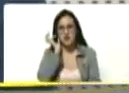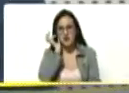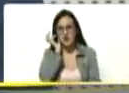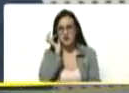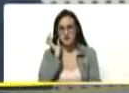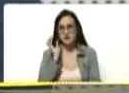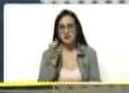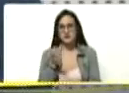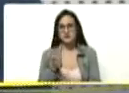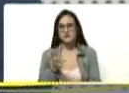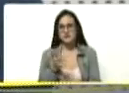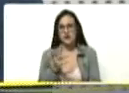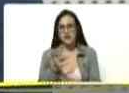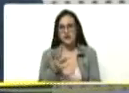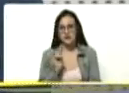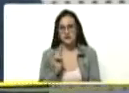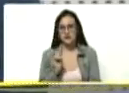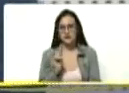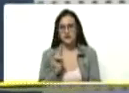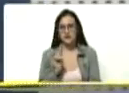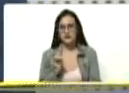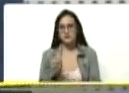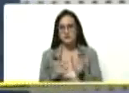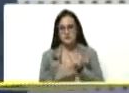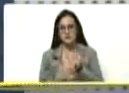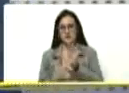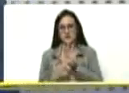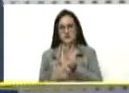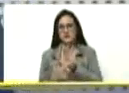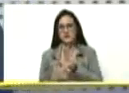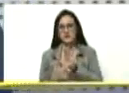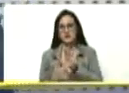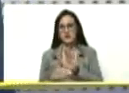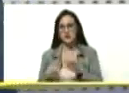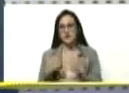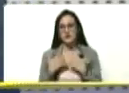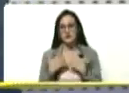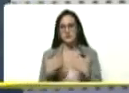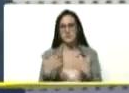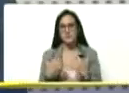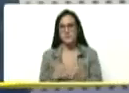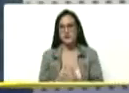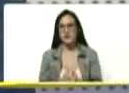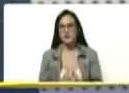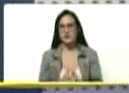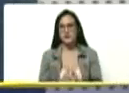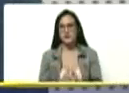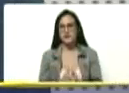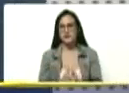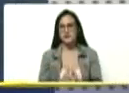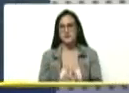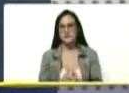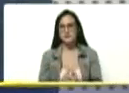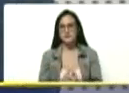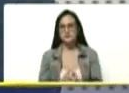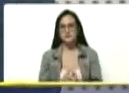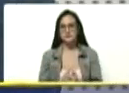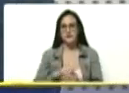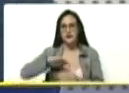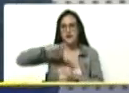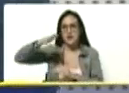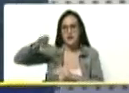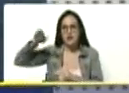encuentran tan dignamente representados en esta Asamblea, que atravesaron cordilleras, ríos,